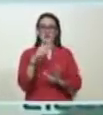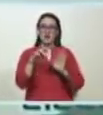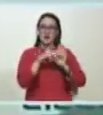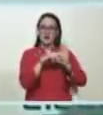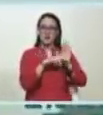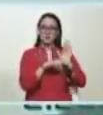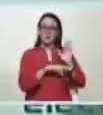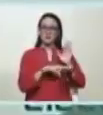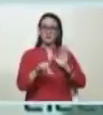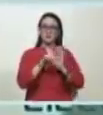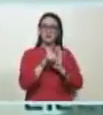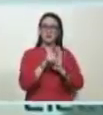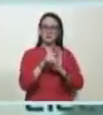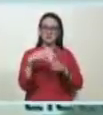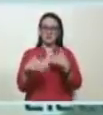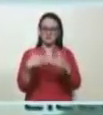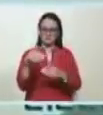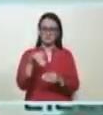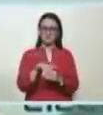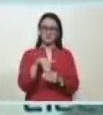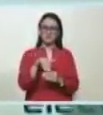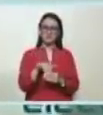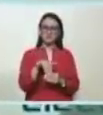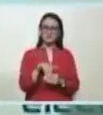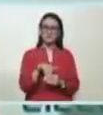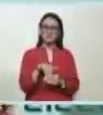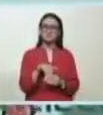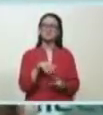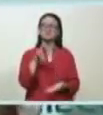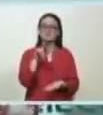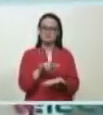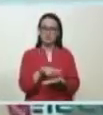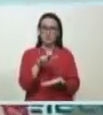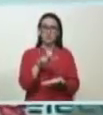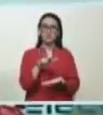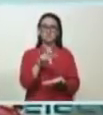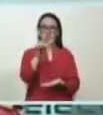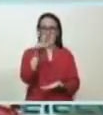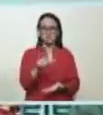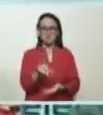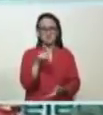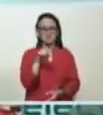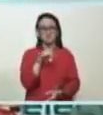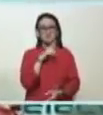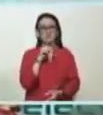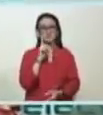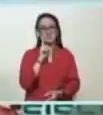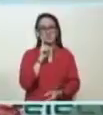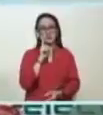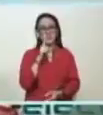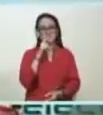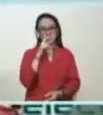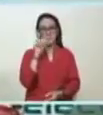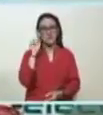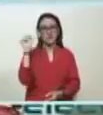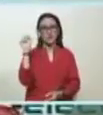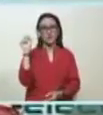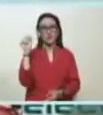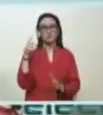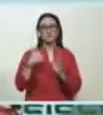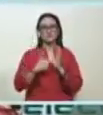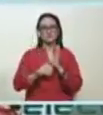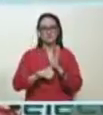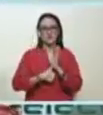Reglamento General de la Ley Orgánica de Procesos Electorales, acredita al ciudadano Nicolás Maduro Moros, titular de